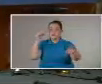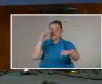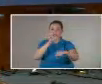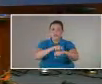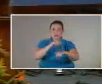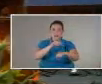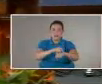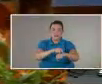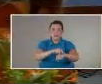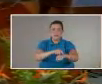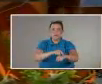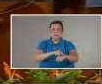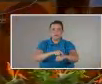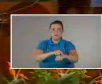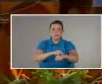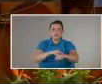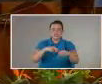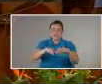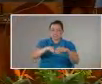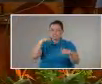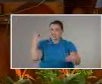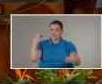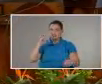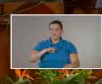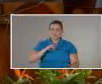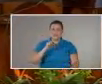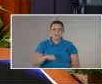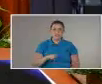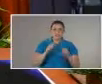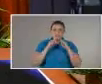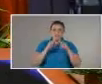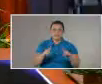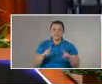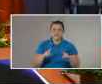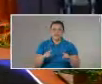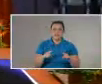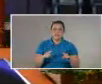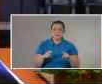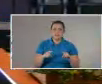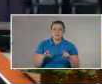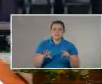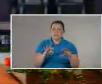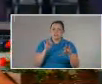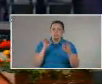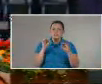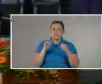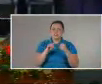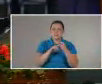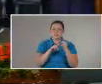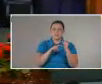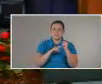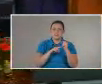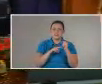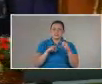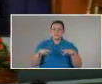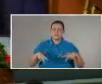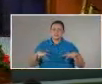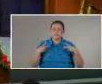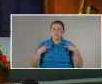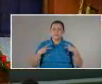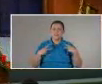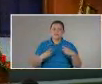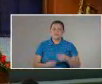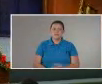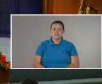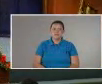Y renuncio a estar anunciando alguna situación calamitosa en la vida. No, renuncio a eso. Pero es más,